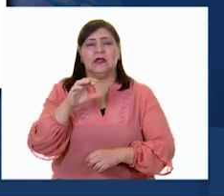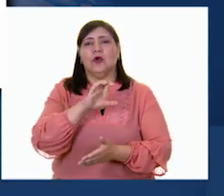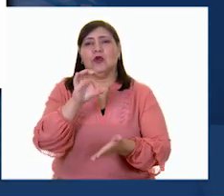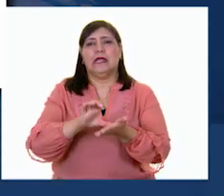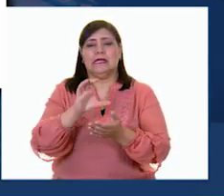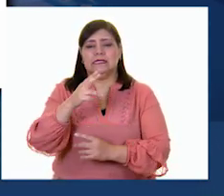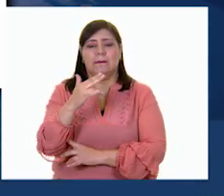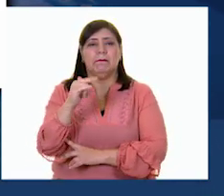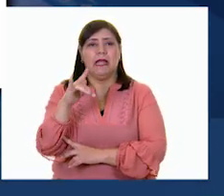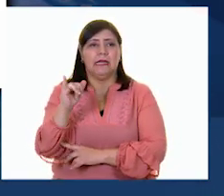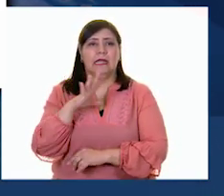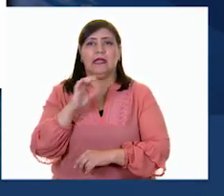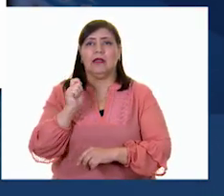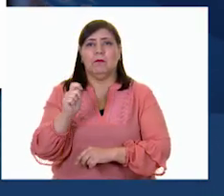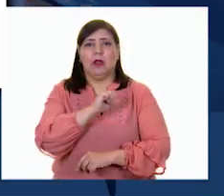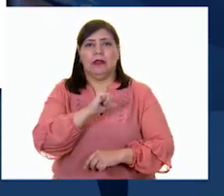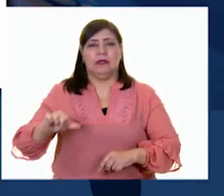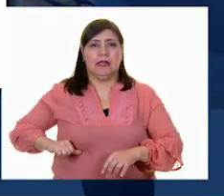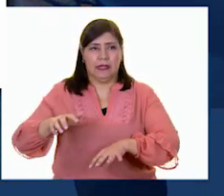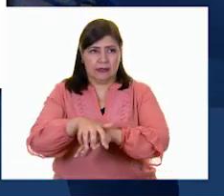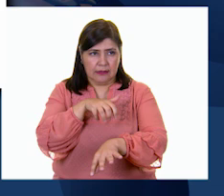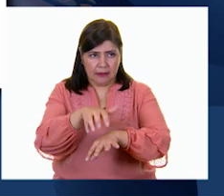Tlalpan, código postal